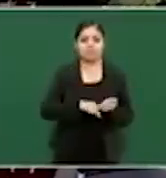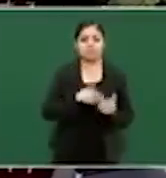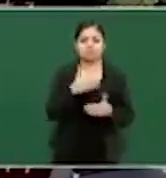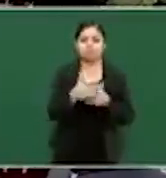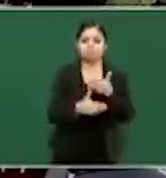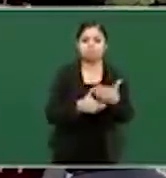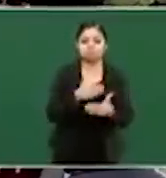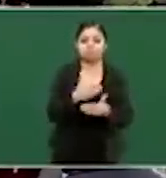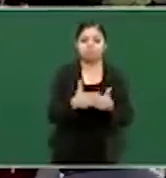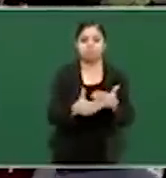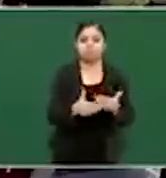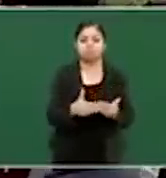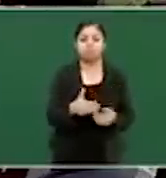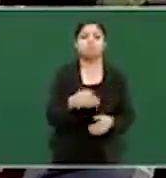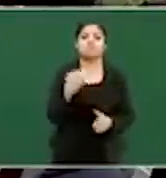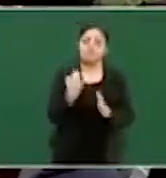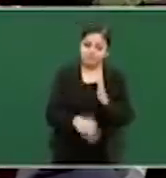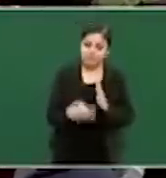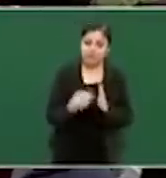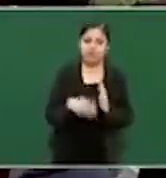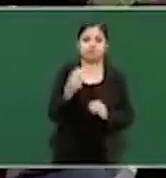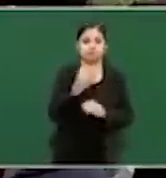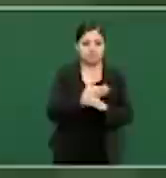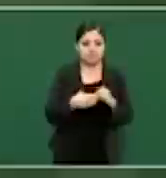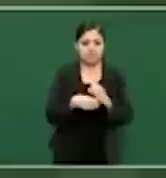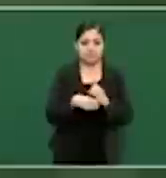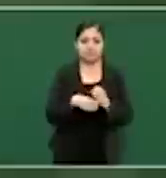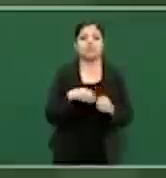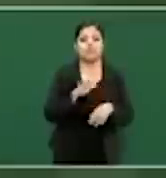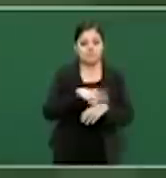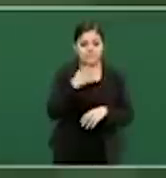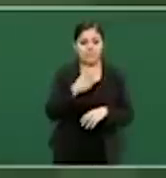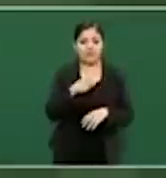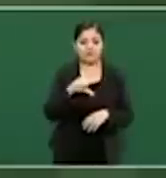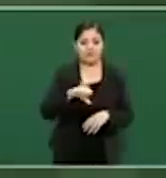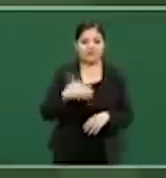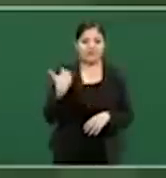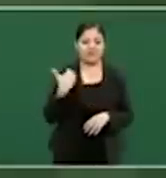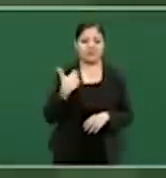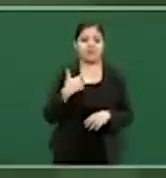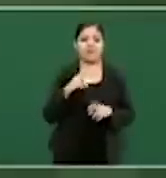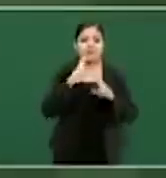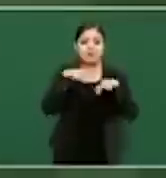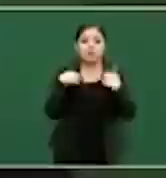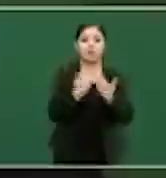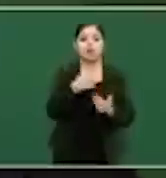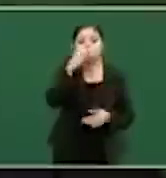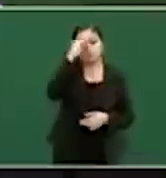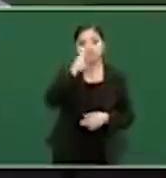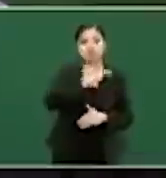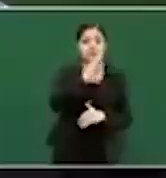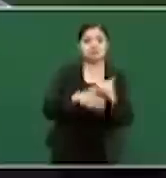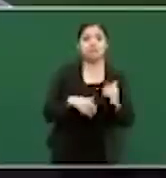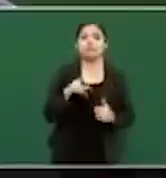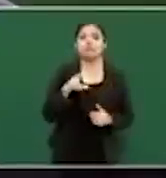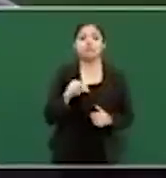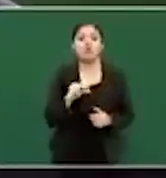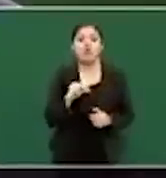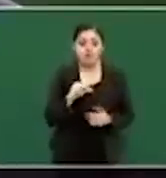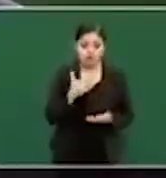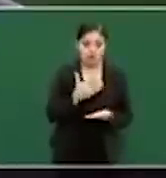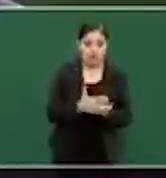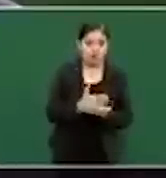marcados. Falta mucho por hacer, evidentemente esta reunión es para cantar victoria, ni mucho menos, pero sí para decir que hoy